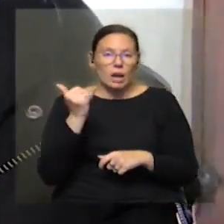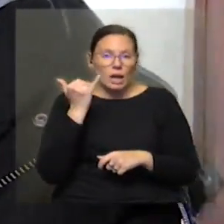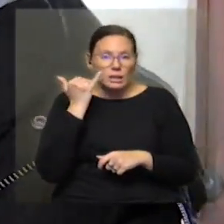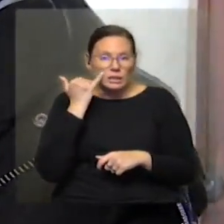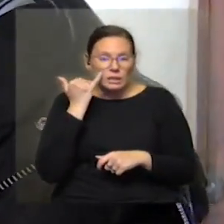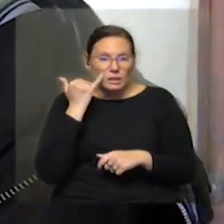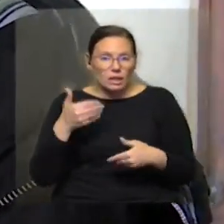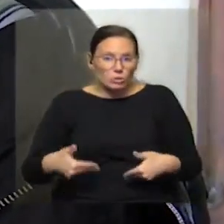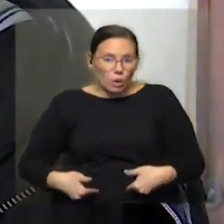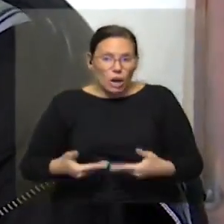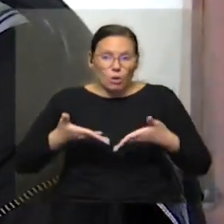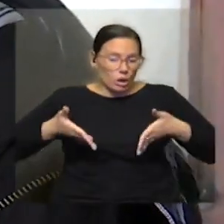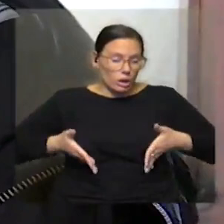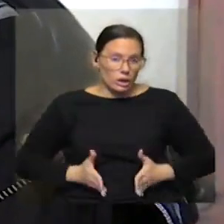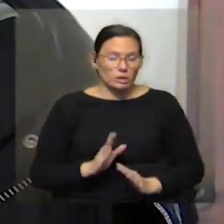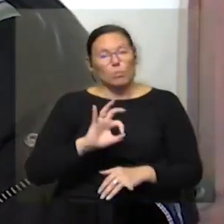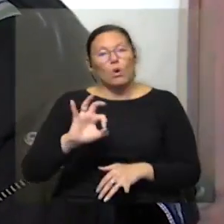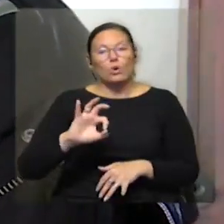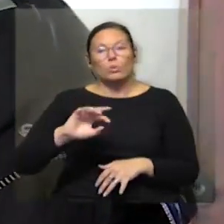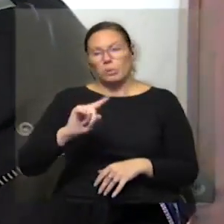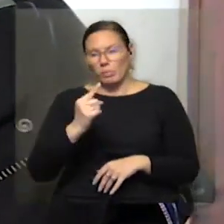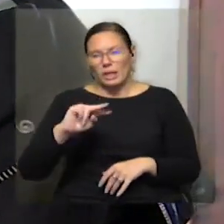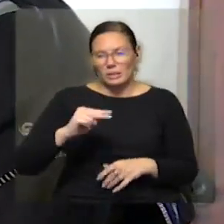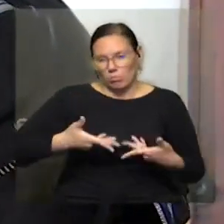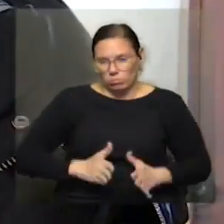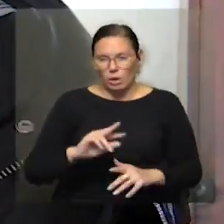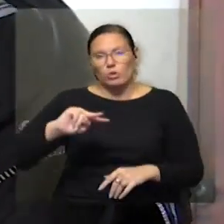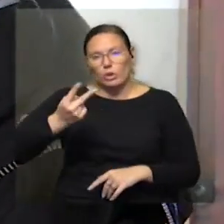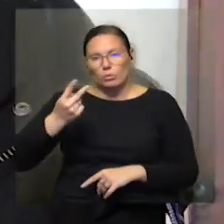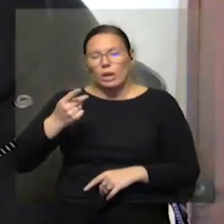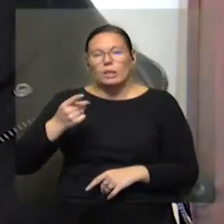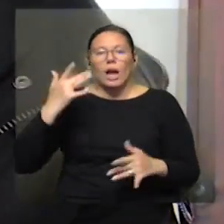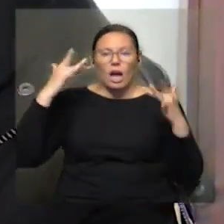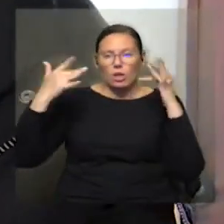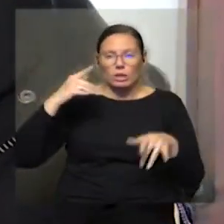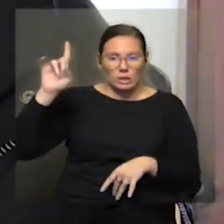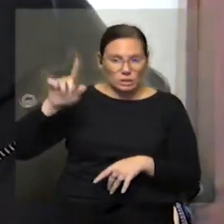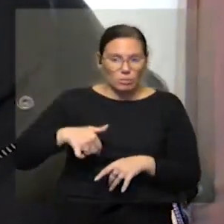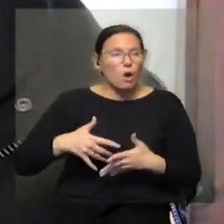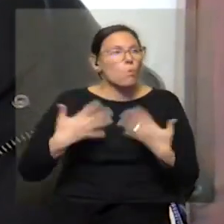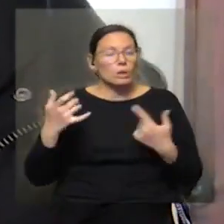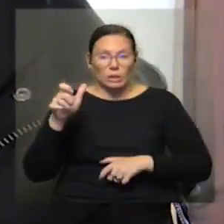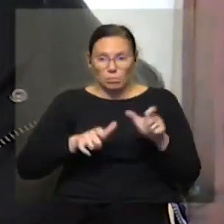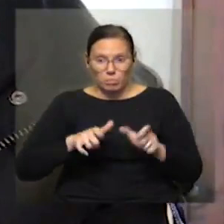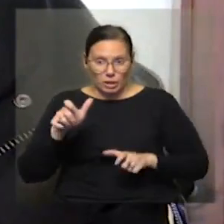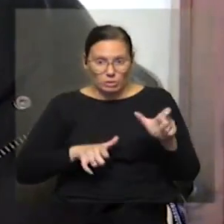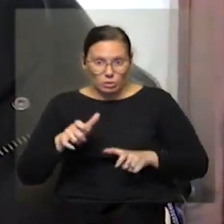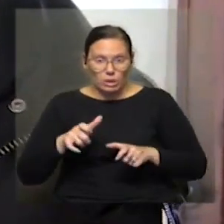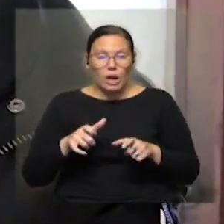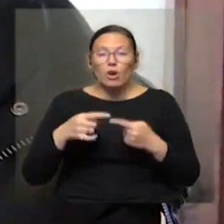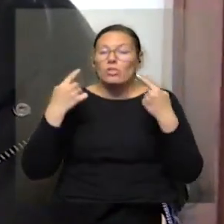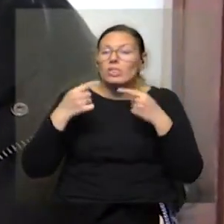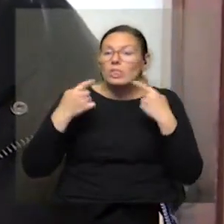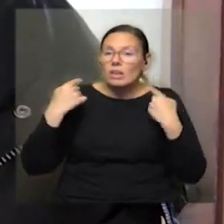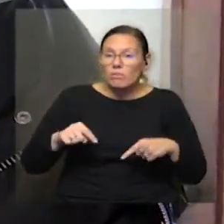primarias con las que nacemos o secundarias que se van a desarrollar en la pubertad. Cualquier persona con variaciones